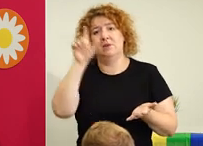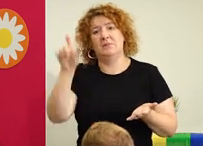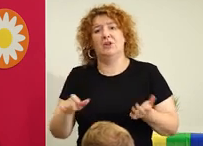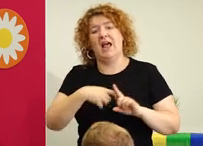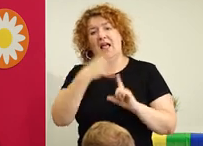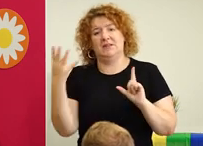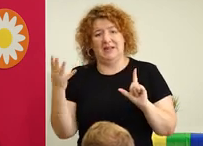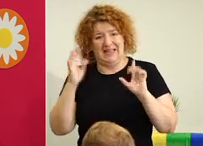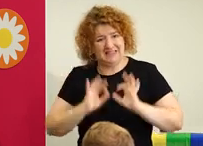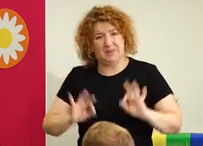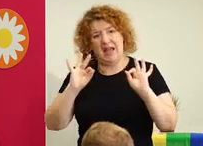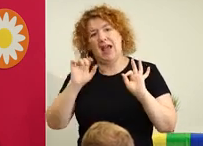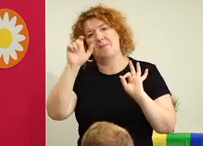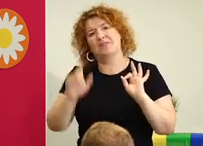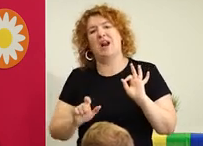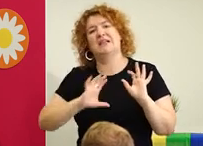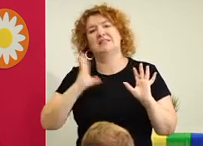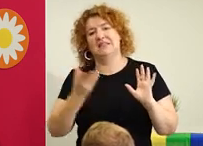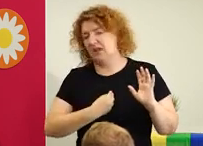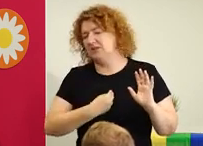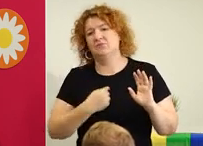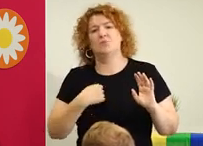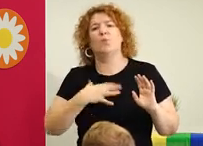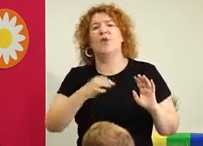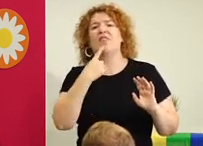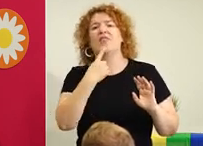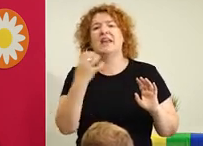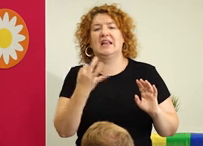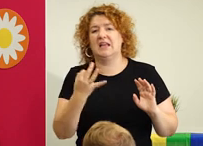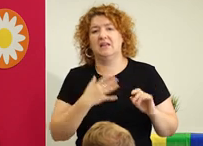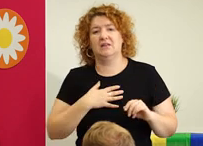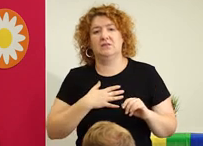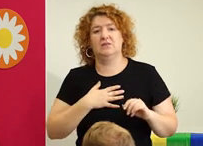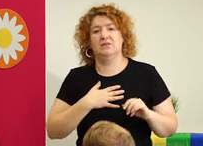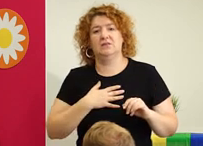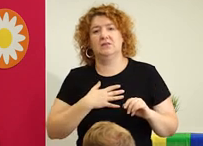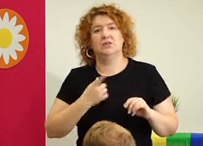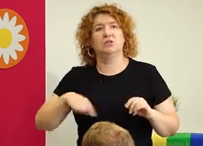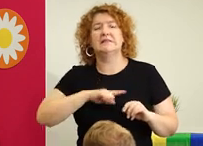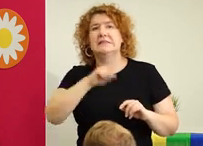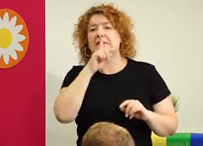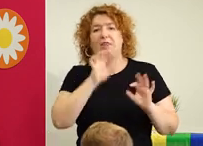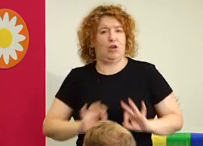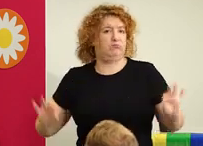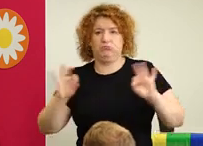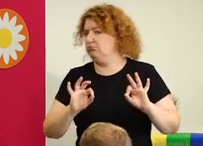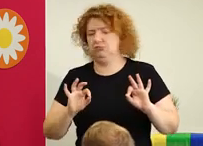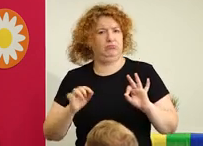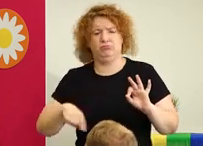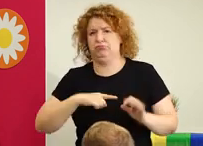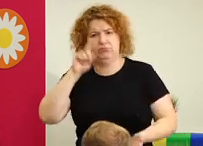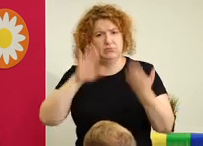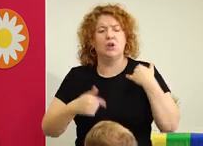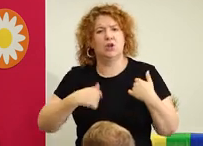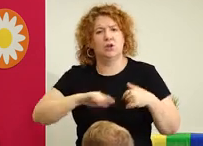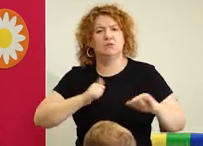personas LGTBI, particularmente hacia las personas trans, solo podemos tener un mensaje, que es que nosotras no vamos a guardar silencio y que vamos a actuar